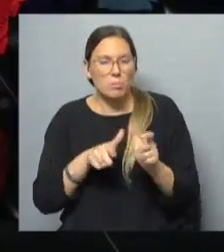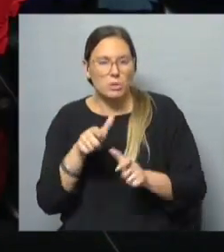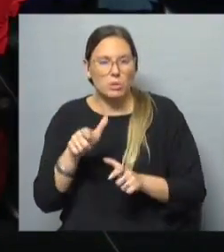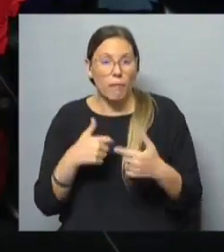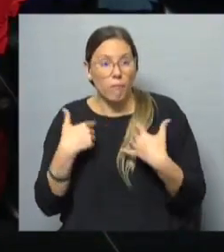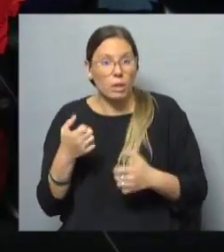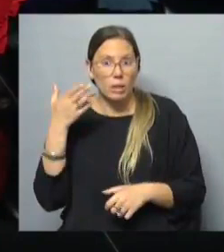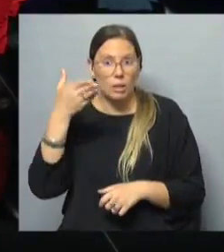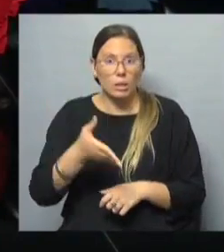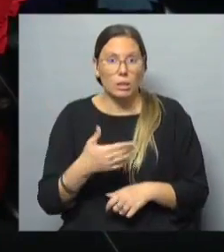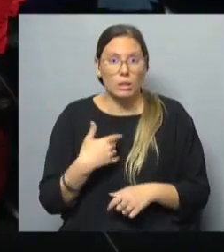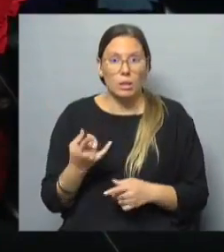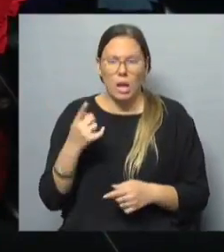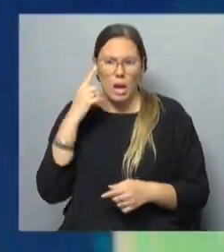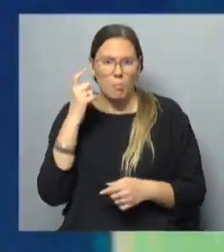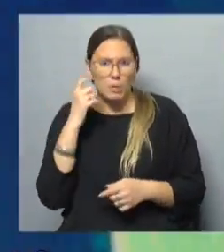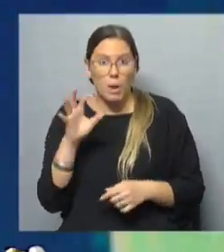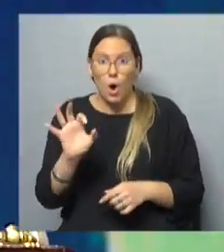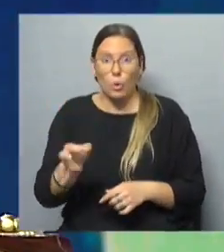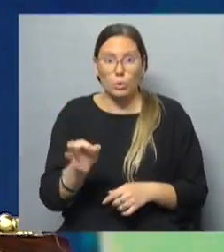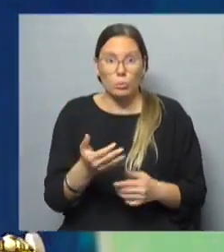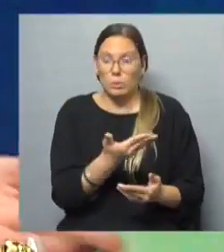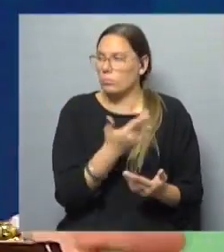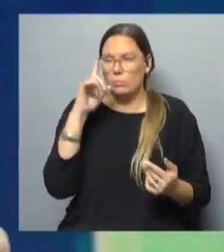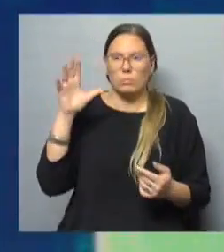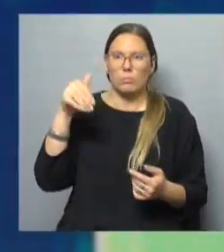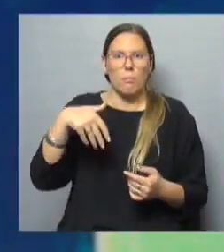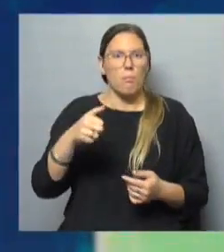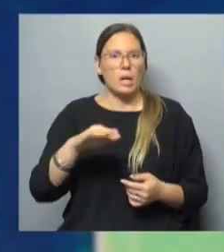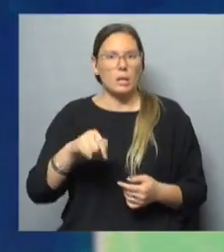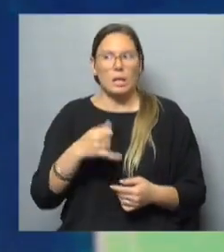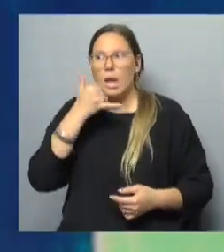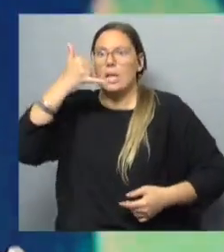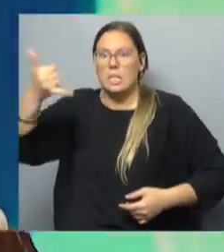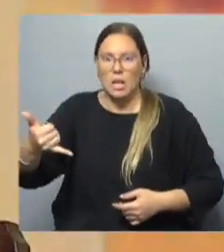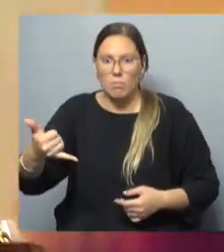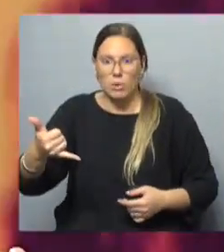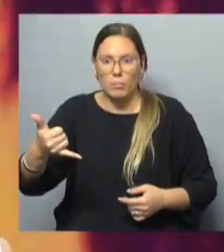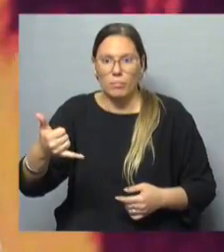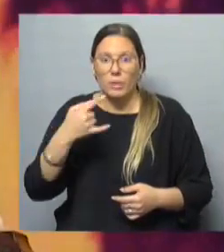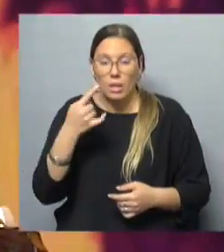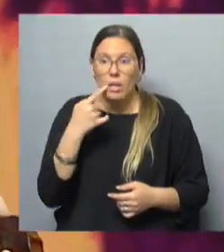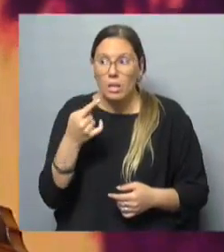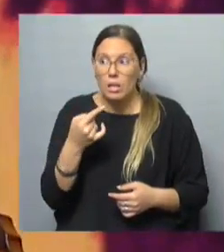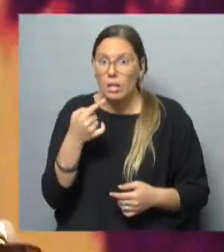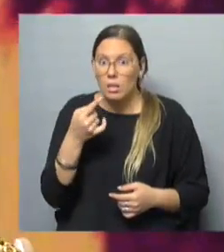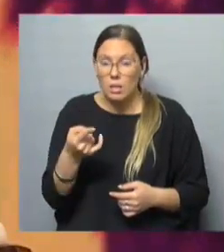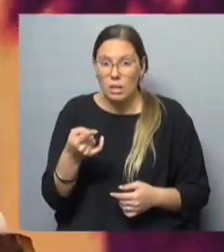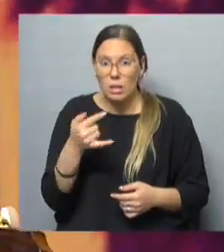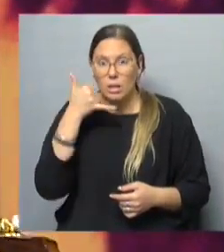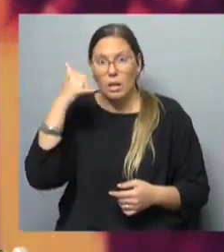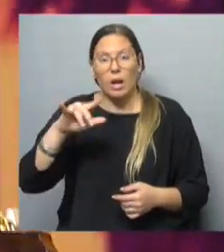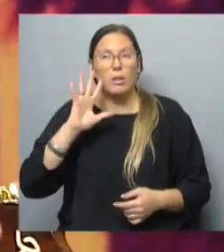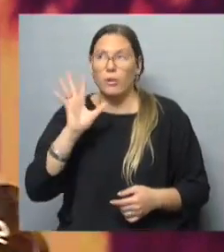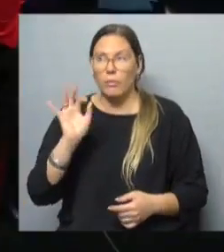si yo quería ir, yo dije, la experimental en octubre, Mariana, o sea, la voy a llamar. Le levanté el tubo, le dije, che, Mariana, levanté el tubo, qué